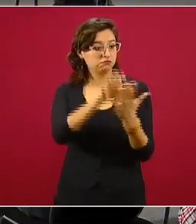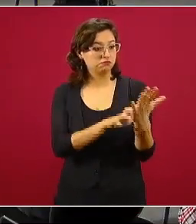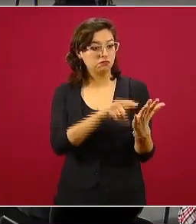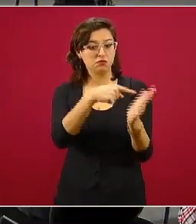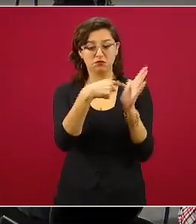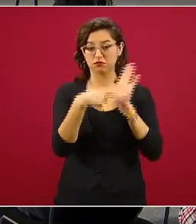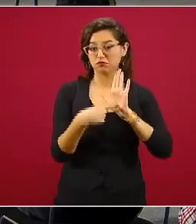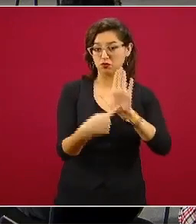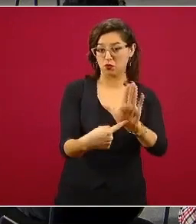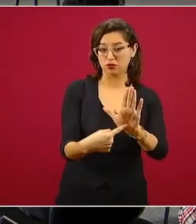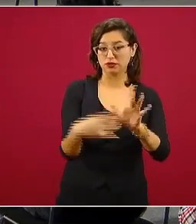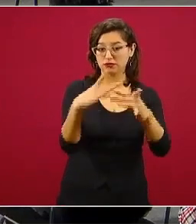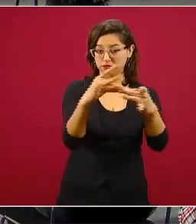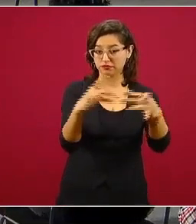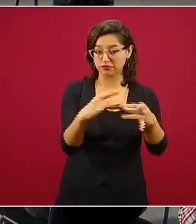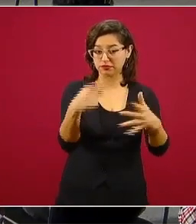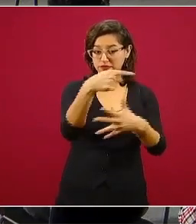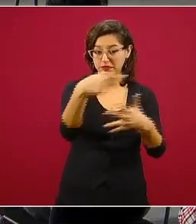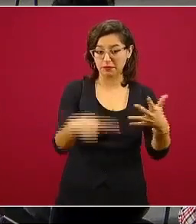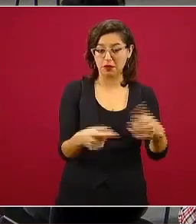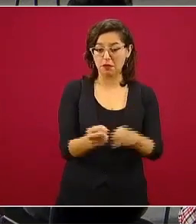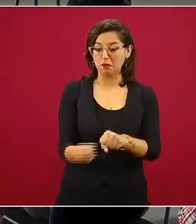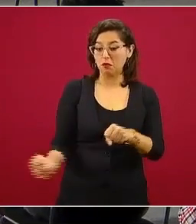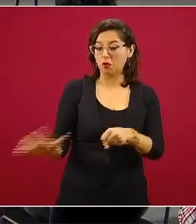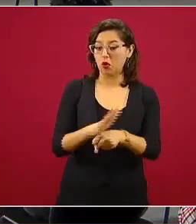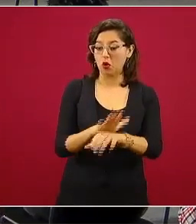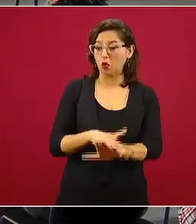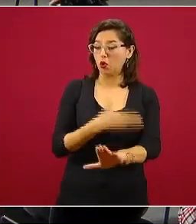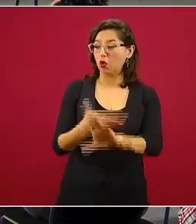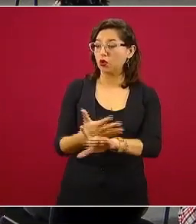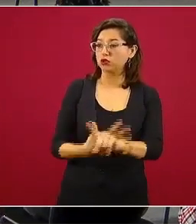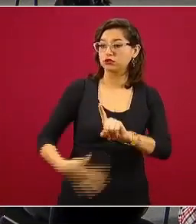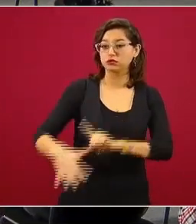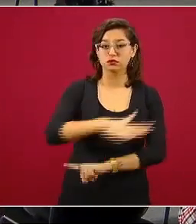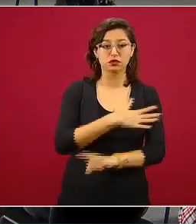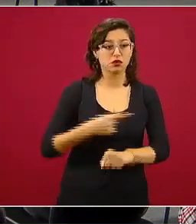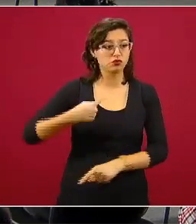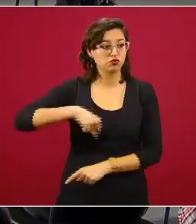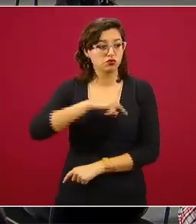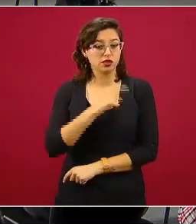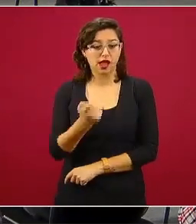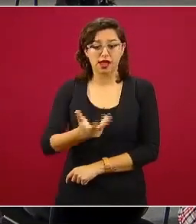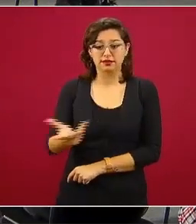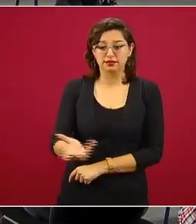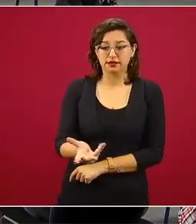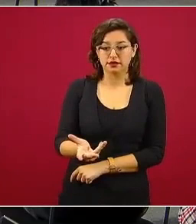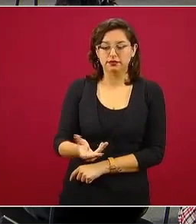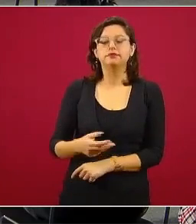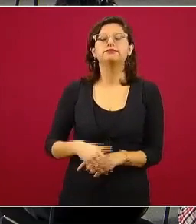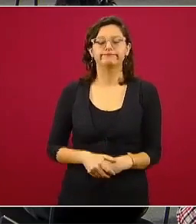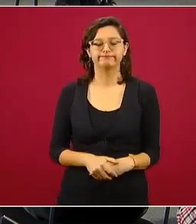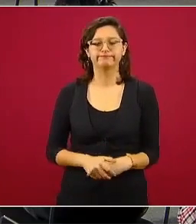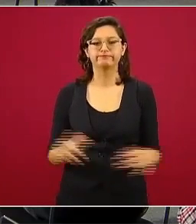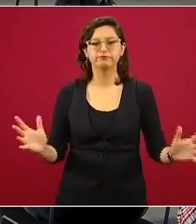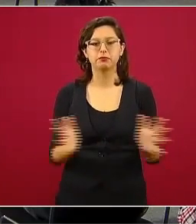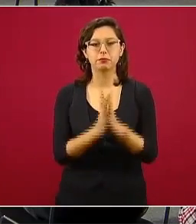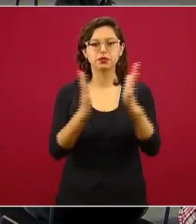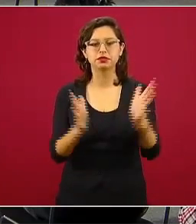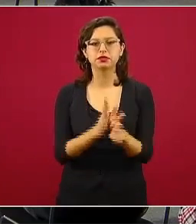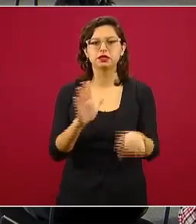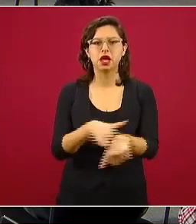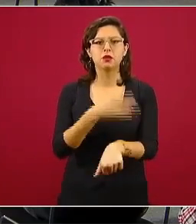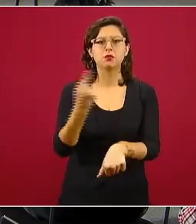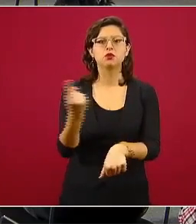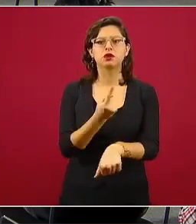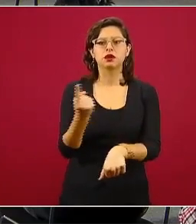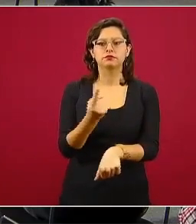lo que está haciendo la pandemia en nuestra sociedad y qué deberíamos de hacer. Entonces, ¿por qué estamos participando? Porque nos